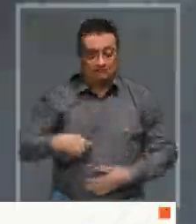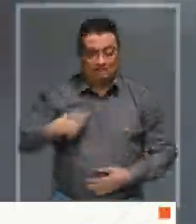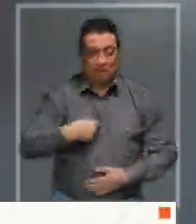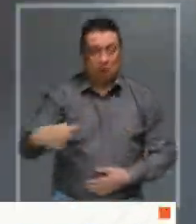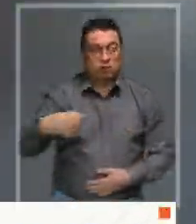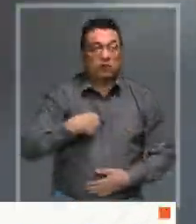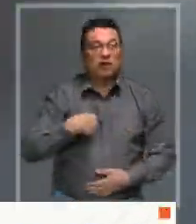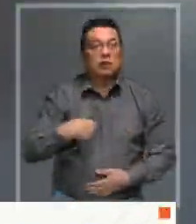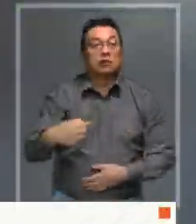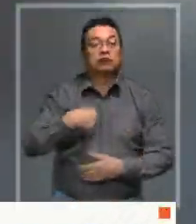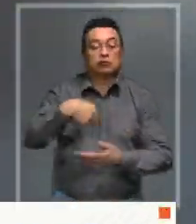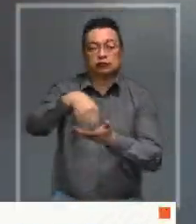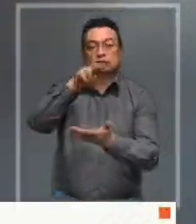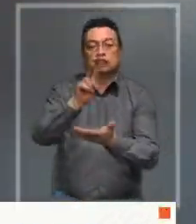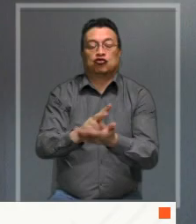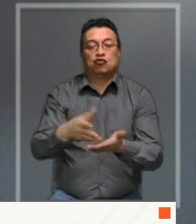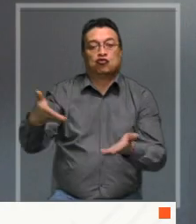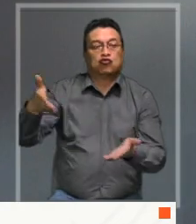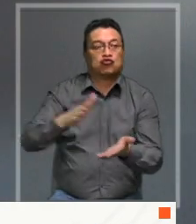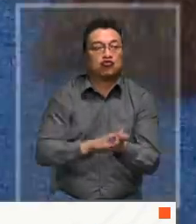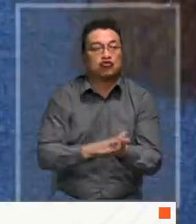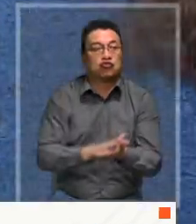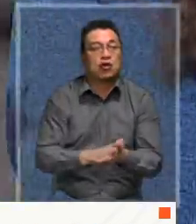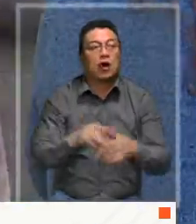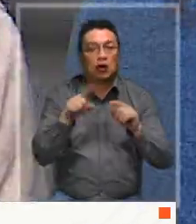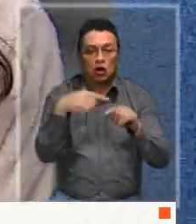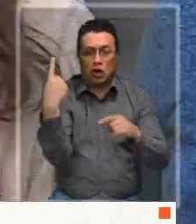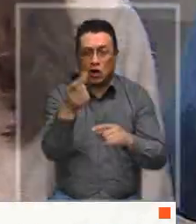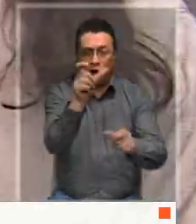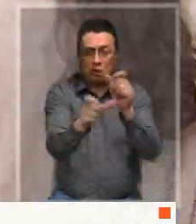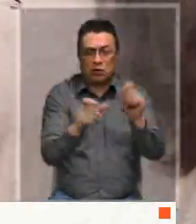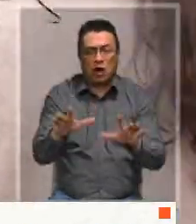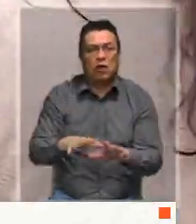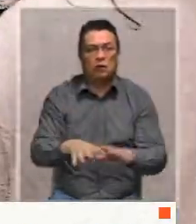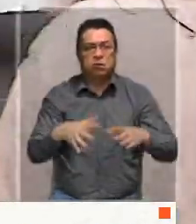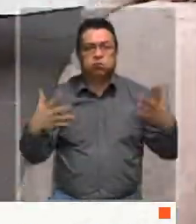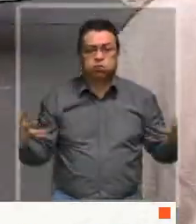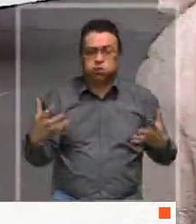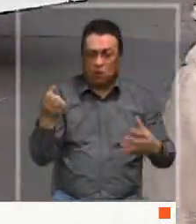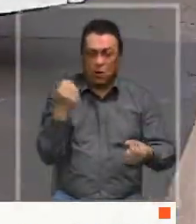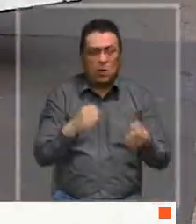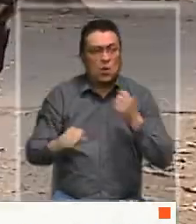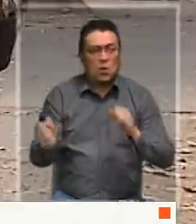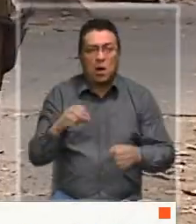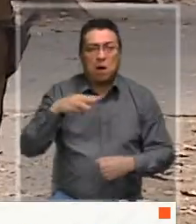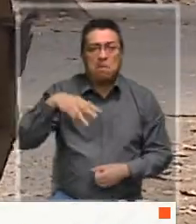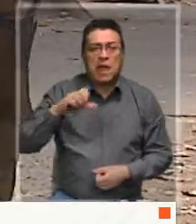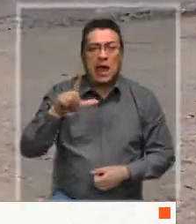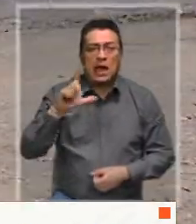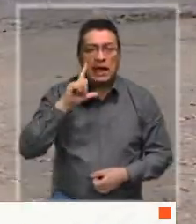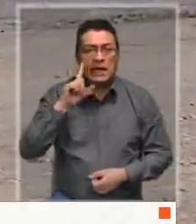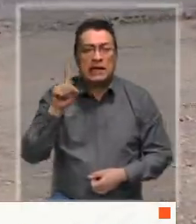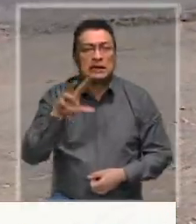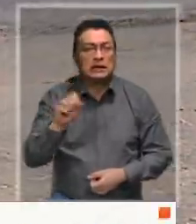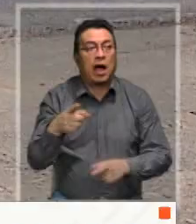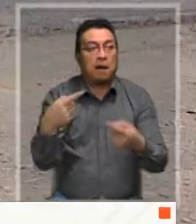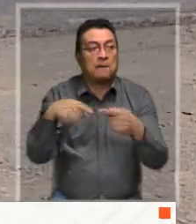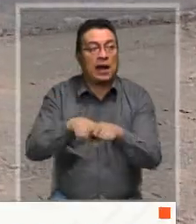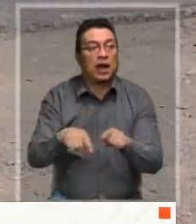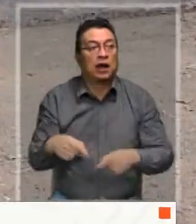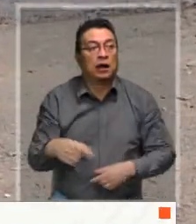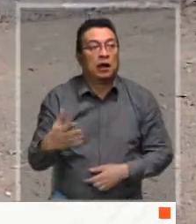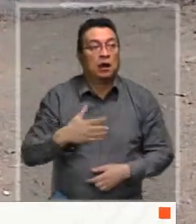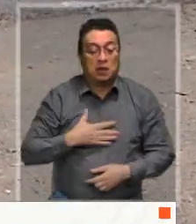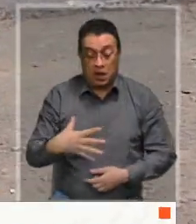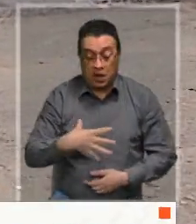Impacto que le provocó la muerte en el lugar ante los atónitos pasajeros y la desesperación de Melissa, su pareja. Me dejaron a mi